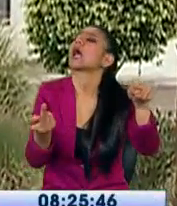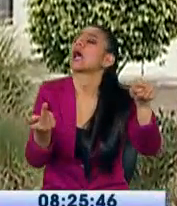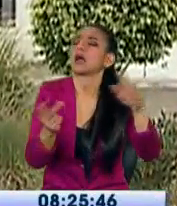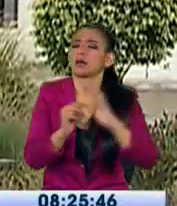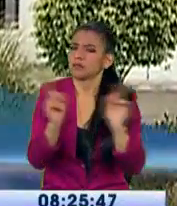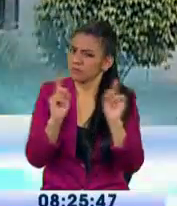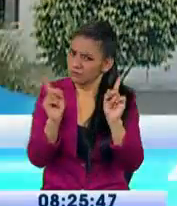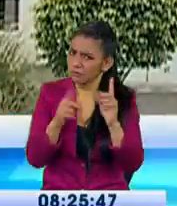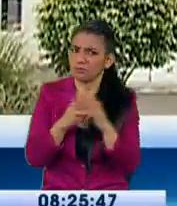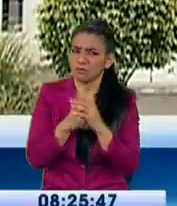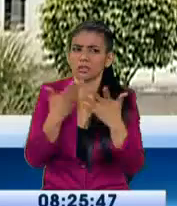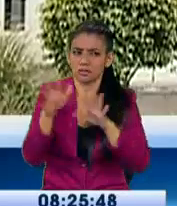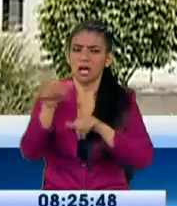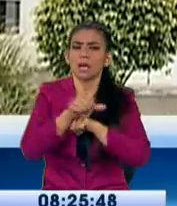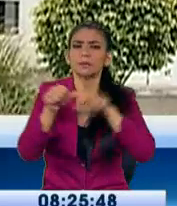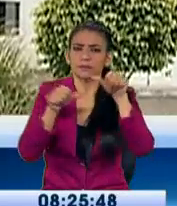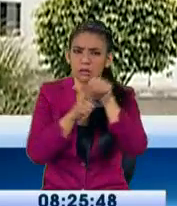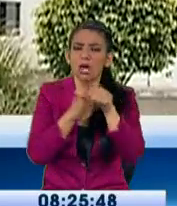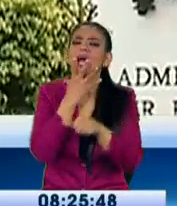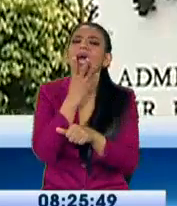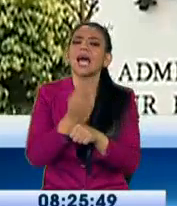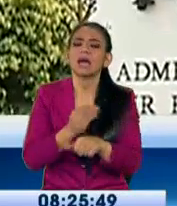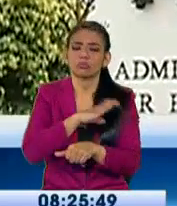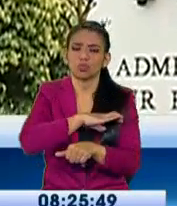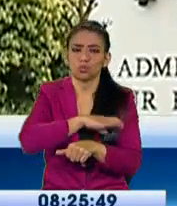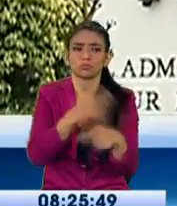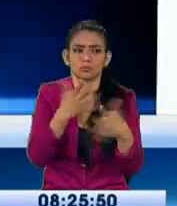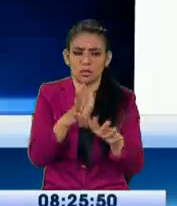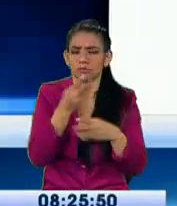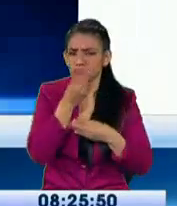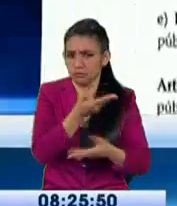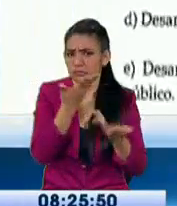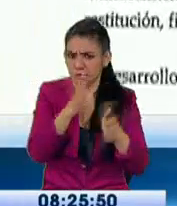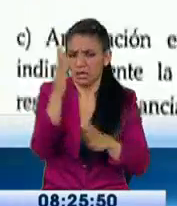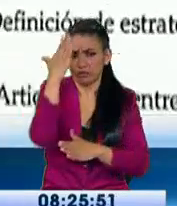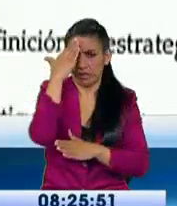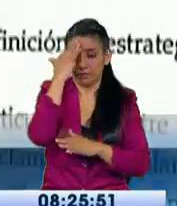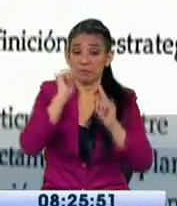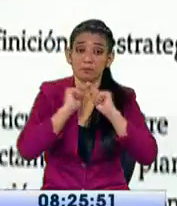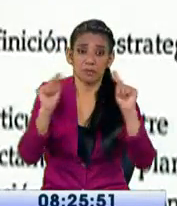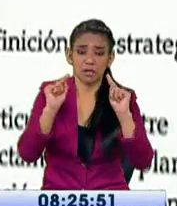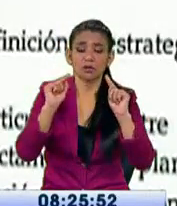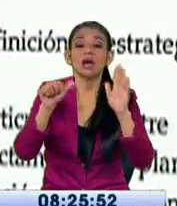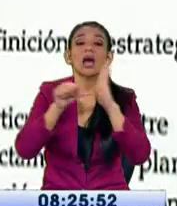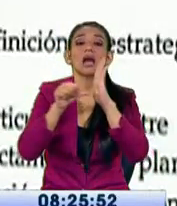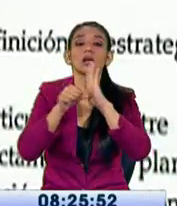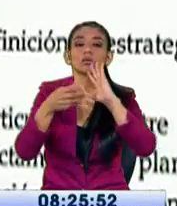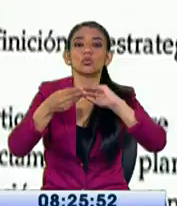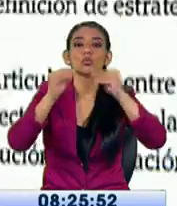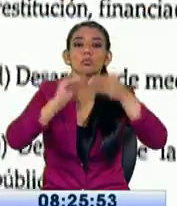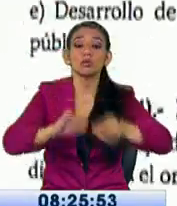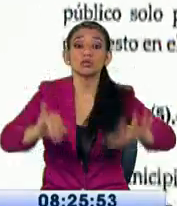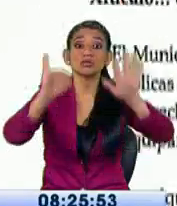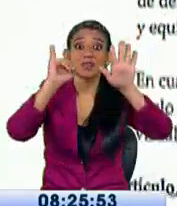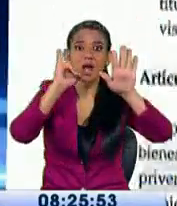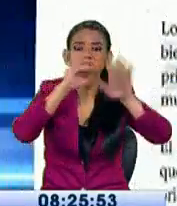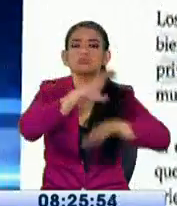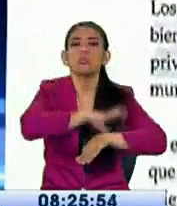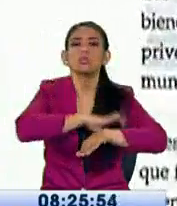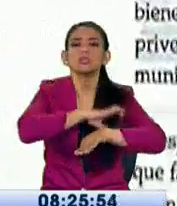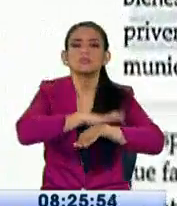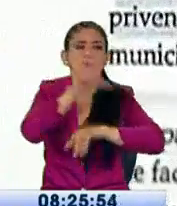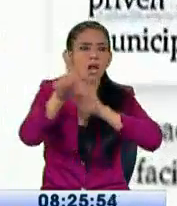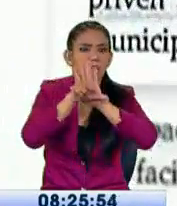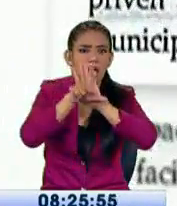zonal Eloy Alfaro está al tanto del problema ahí se nos informó que de acuerdo a la ordenanza municipal artículo 6 los parques zonas